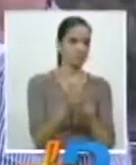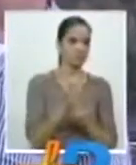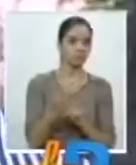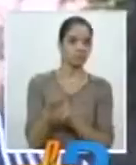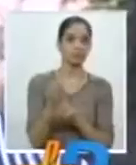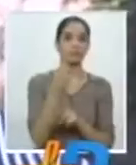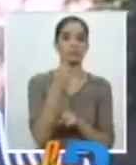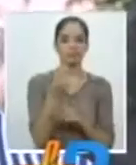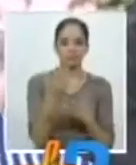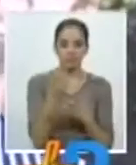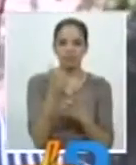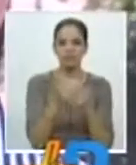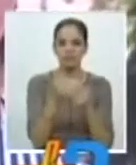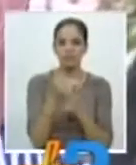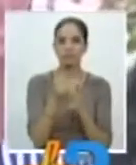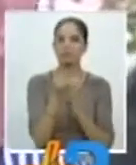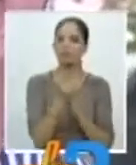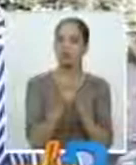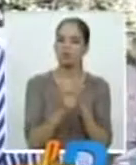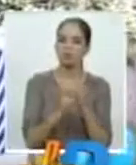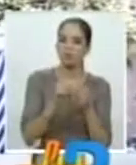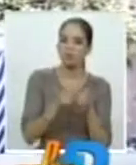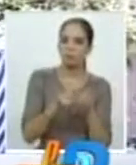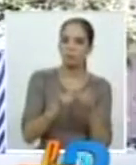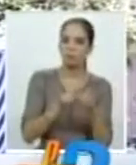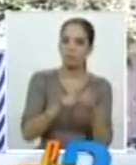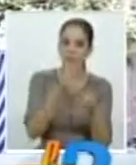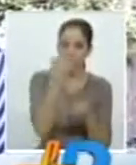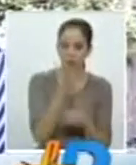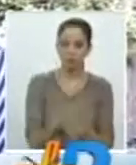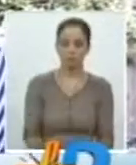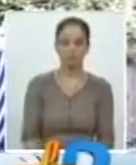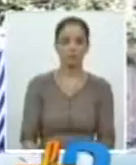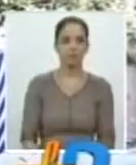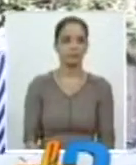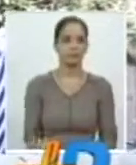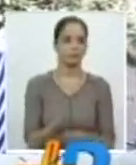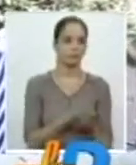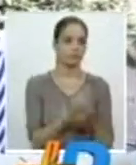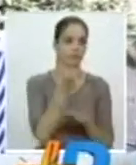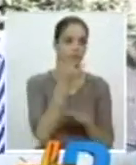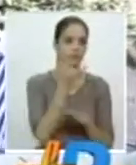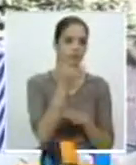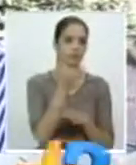predicciones quisimos saber cuál es la clave de sus aciertos. Por ejemplo, nace tal día,